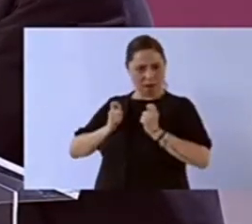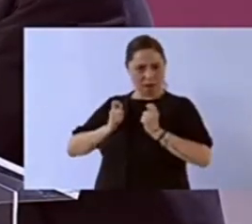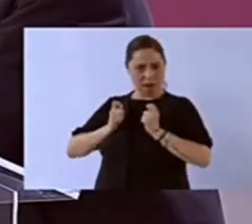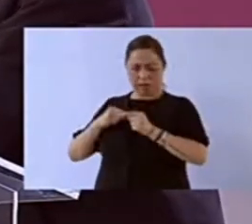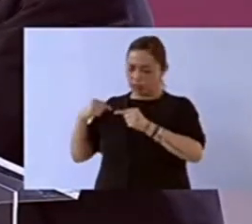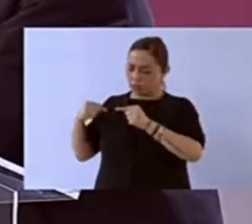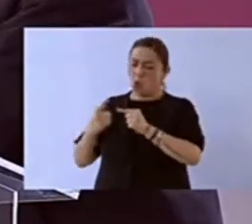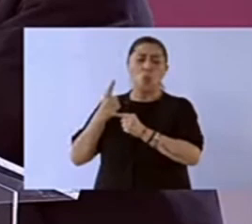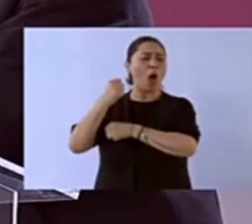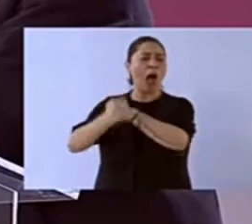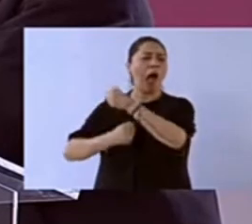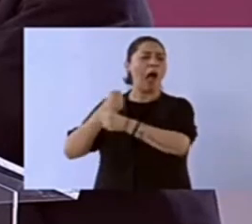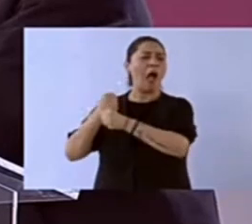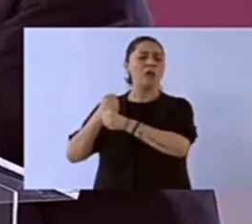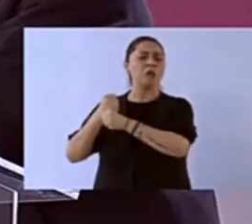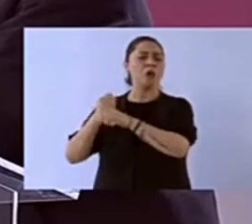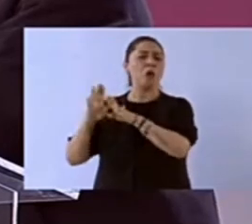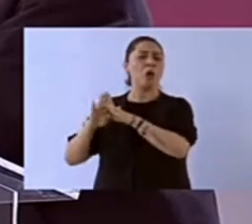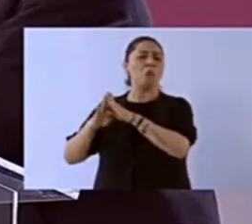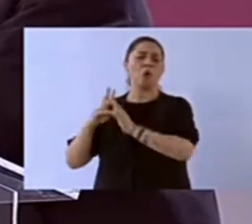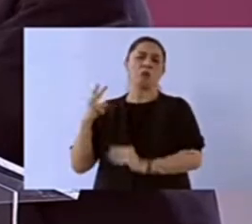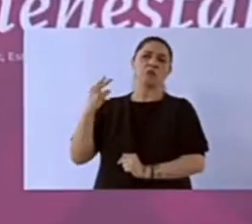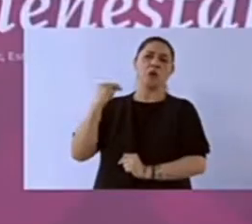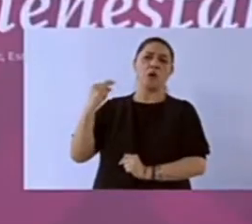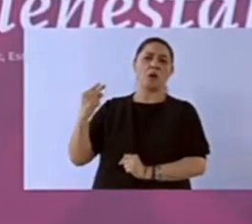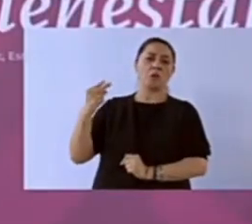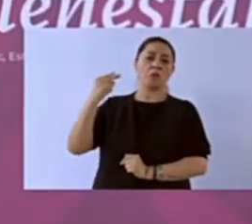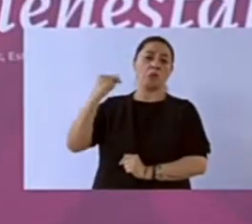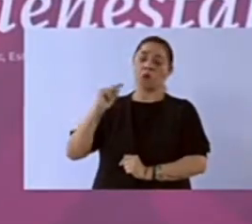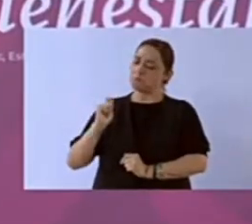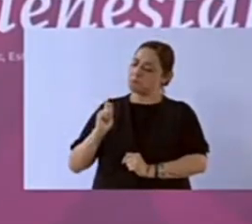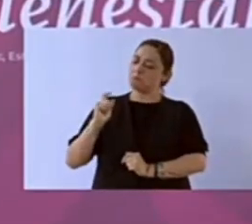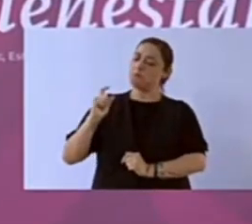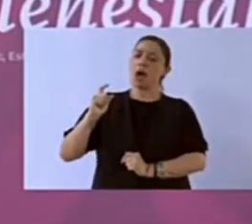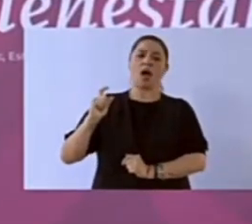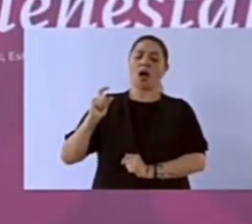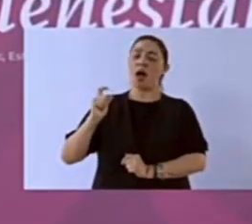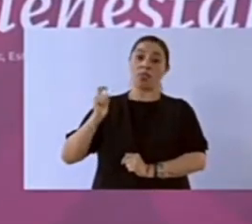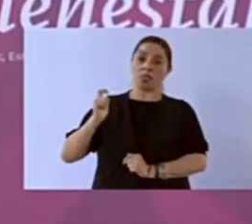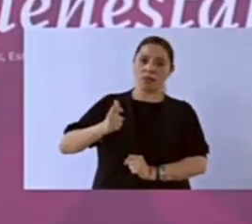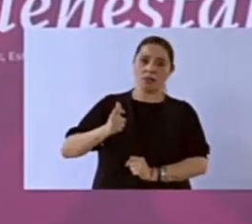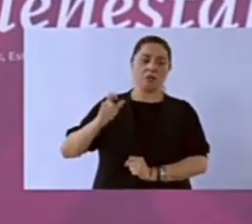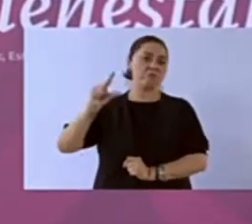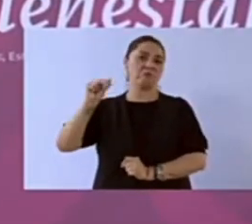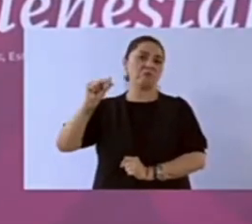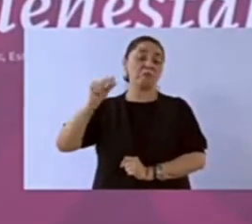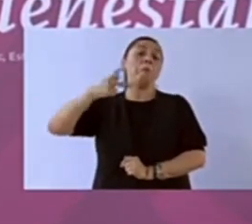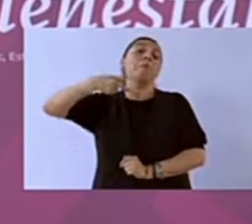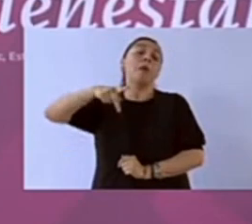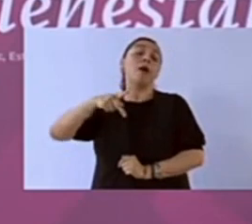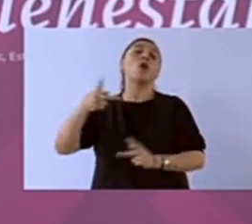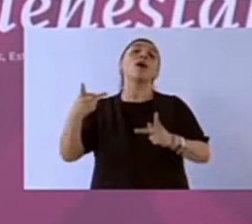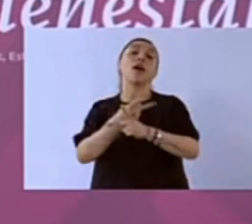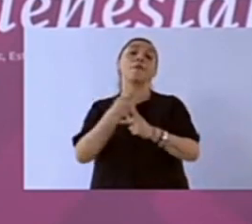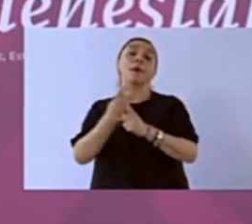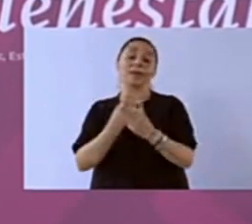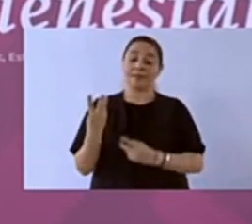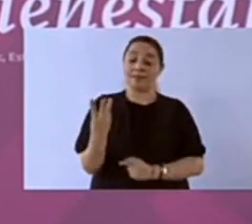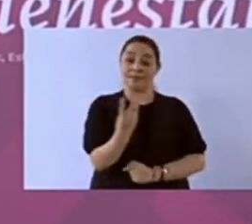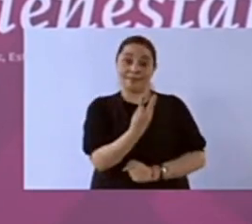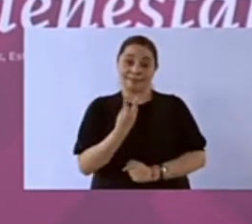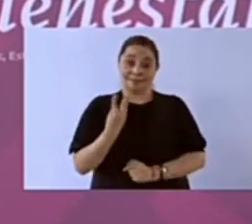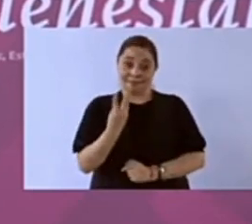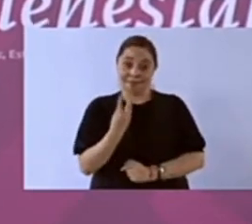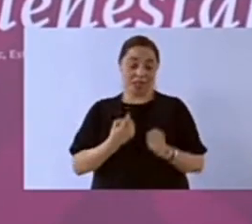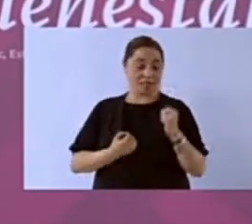a autorizar los aumentos, pero como son tres partes, ahora sí que los